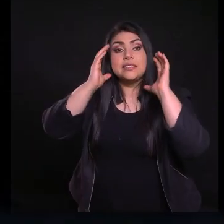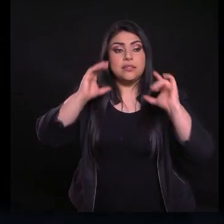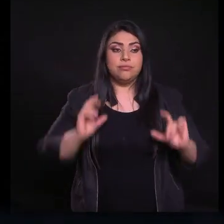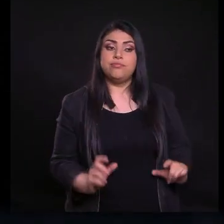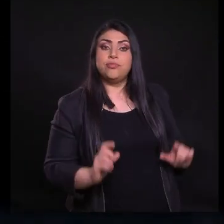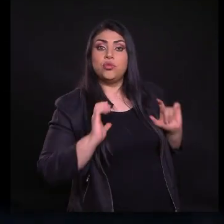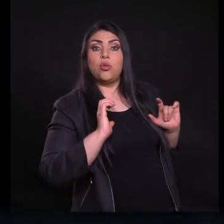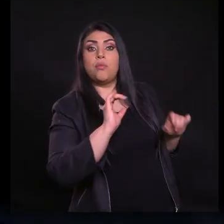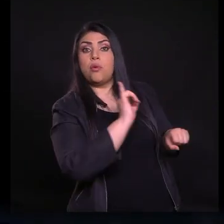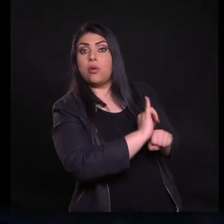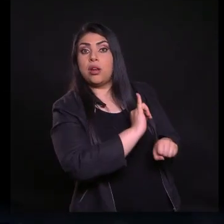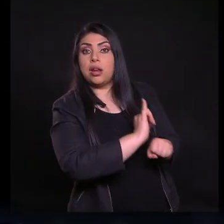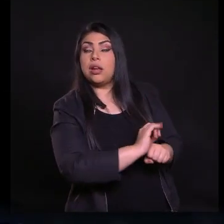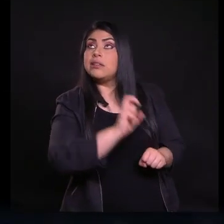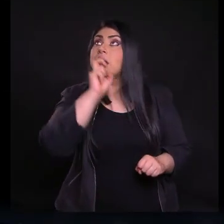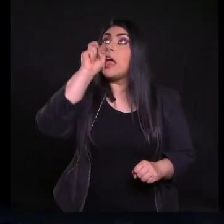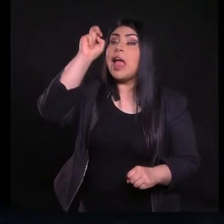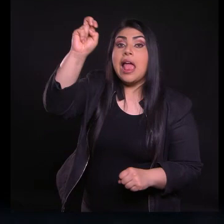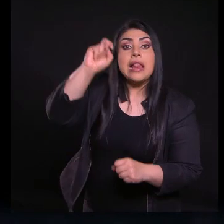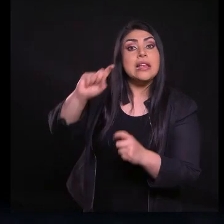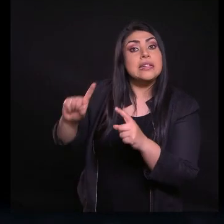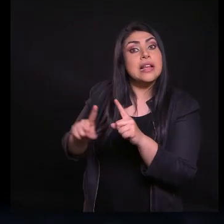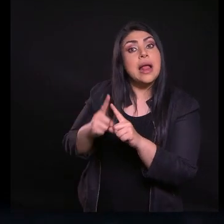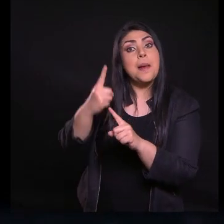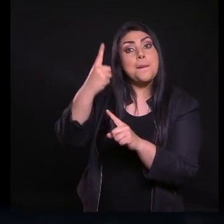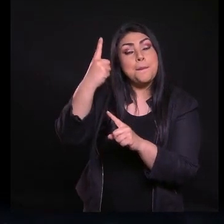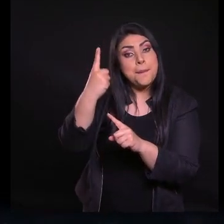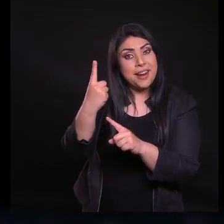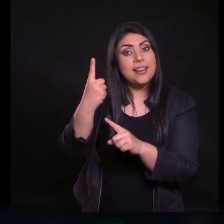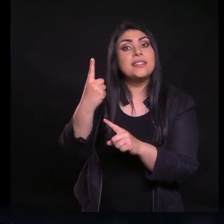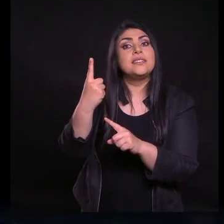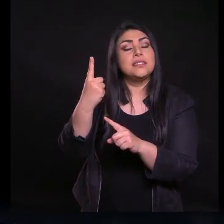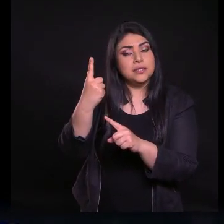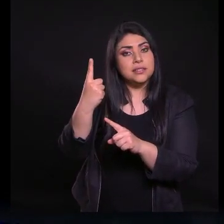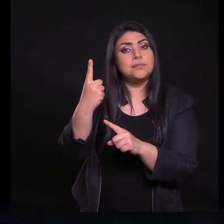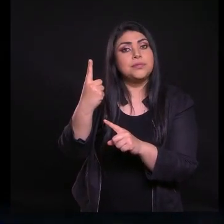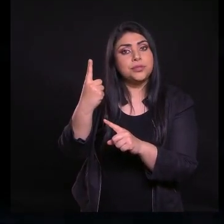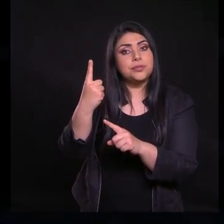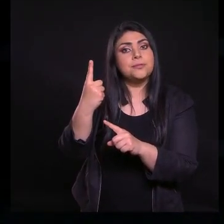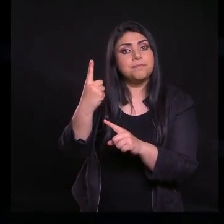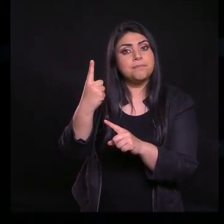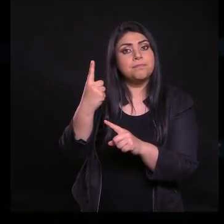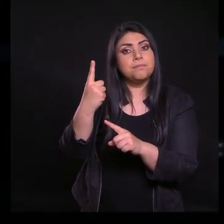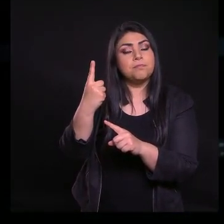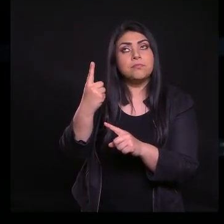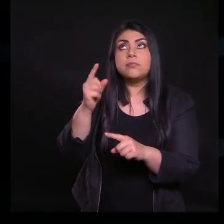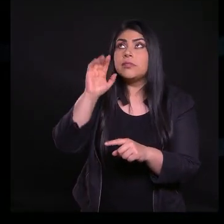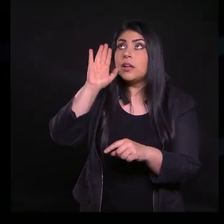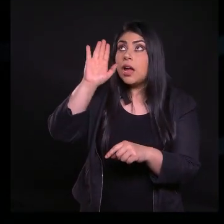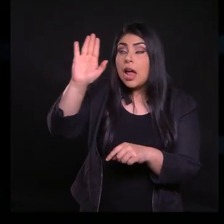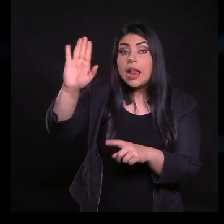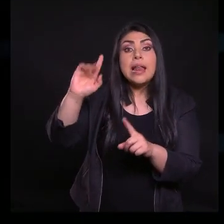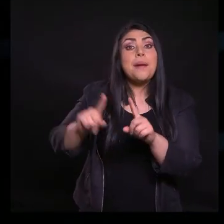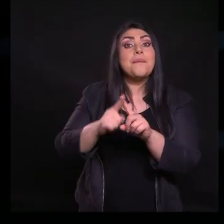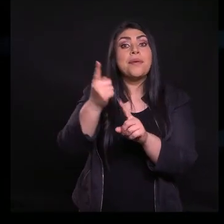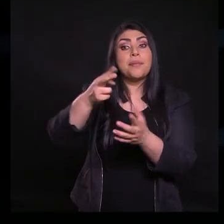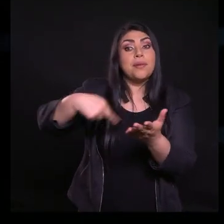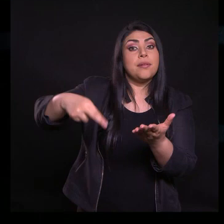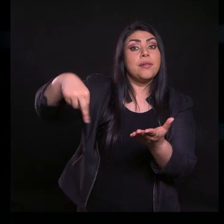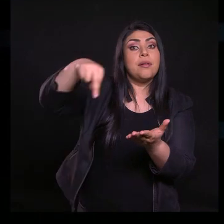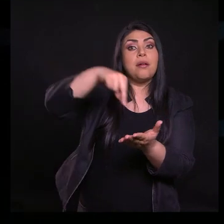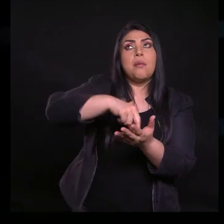el que es el principio el primogénito de entre los muertos para que en todo tenga la